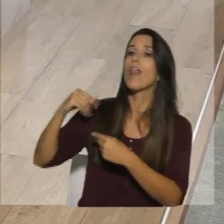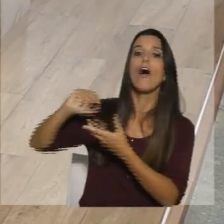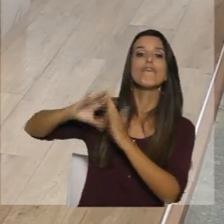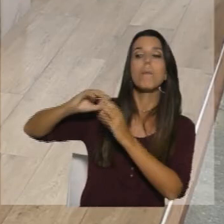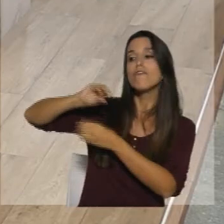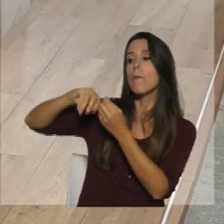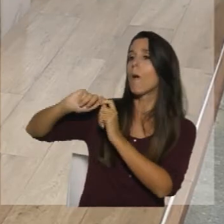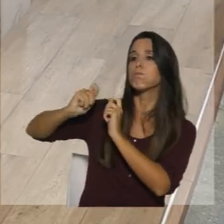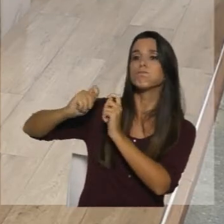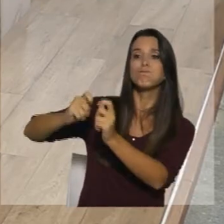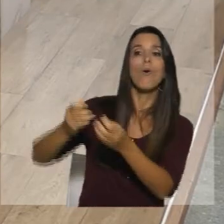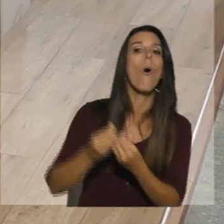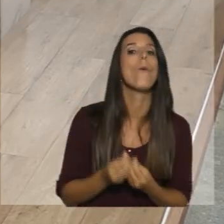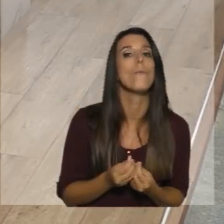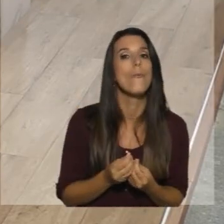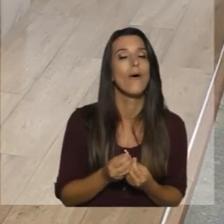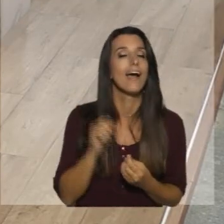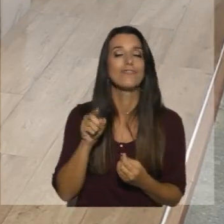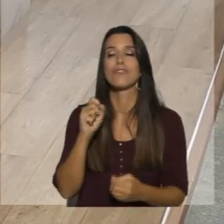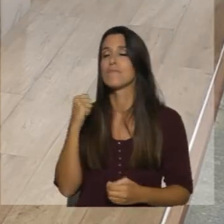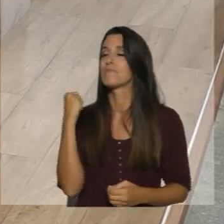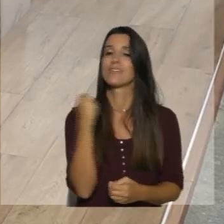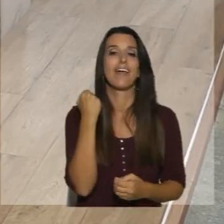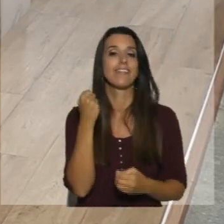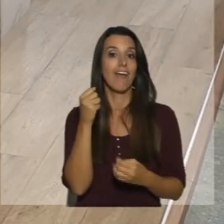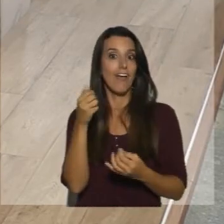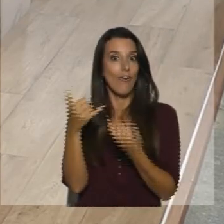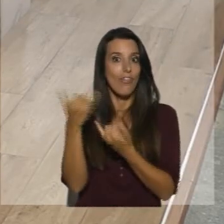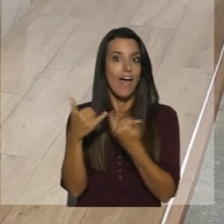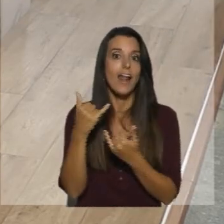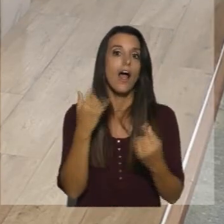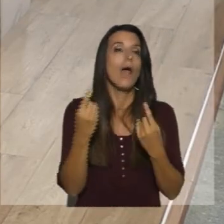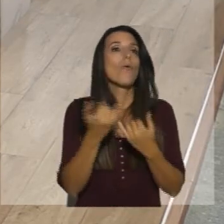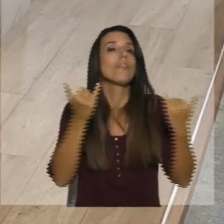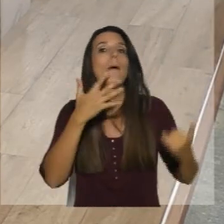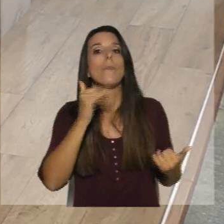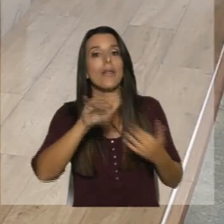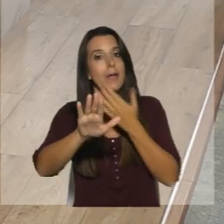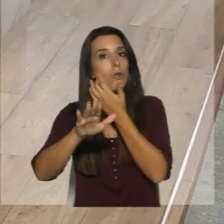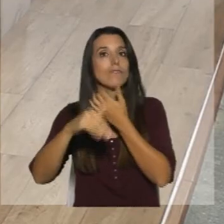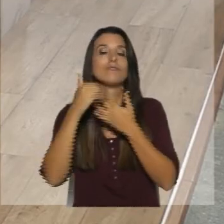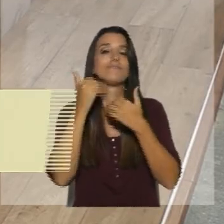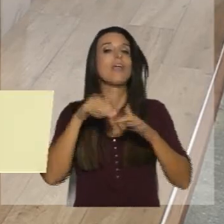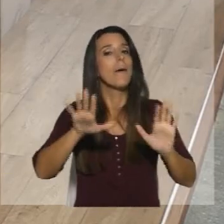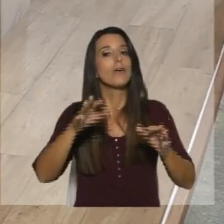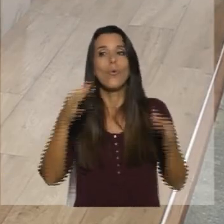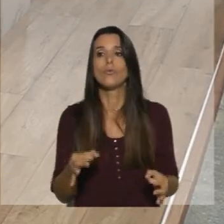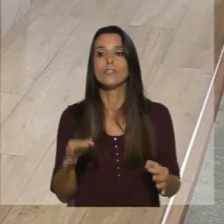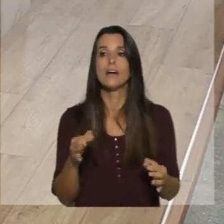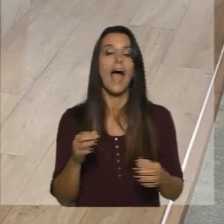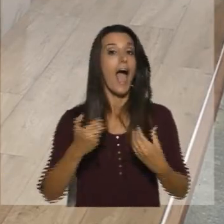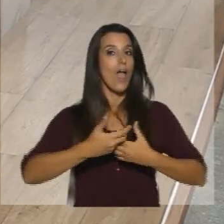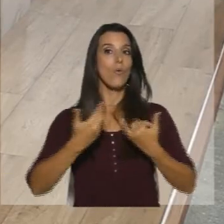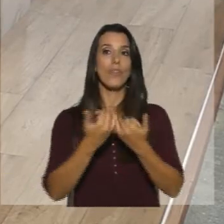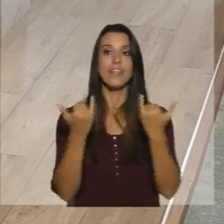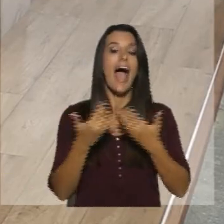de familia en familia, en generación, y que eso está buenísimo, y que nos lo compartan. Y si tienen algún día algún... Mirá el que receta se me acaba de ocurrir. Muy bien, me encanta, Paula. Si tienen, Paula, algún